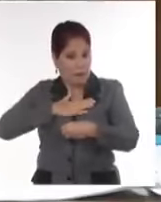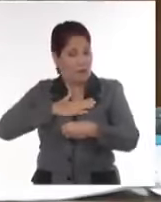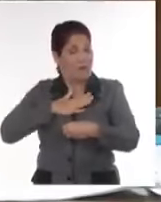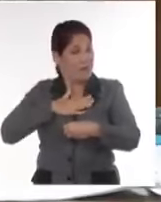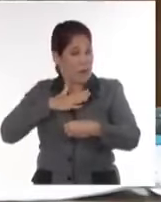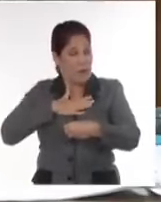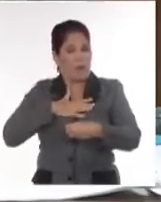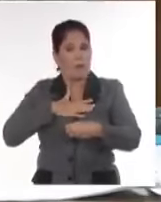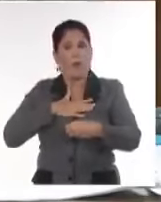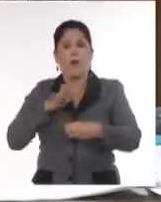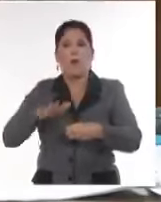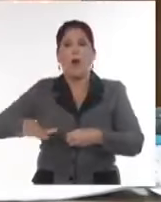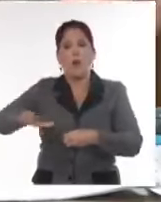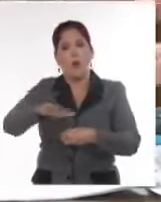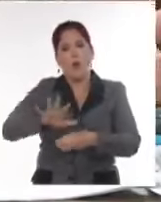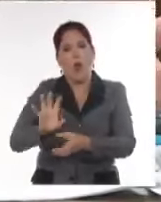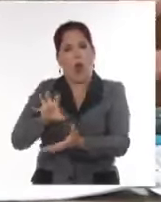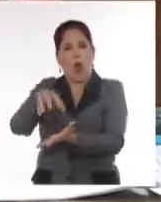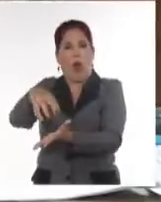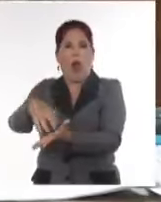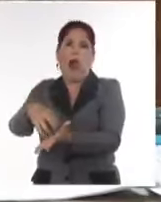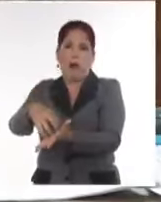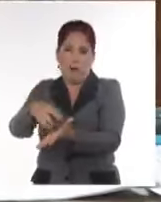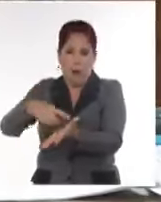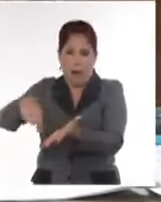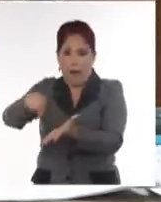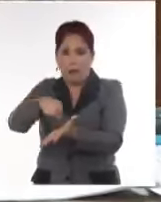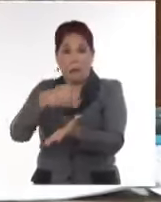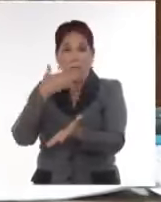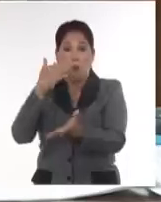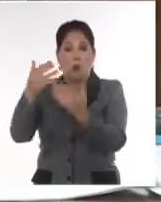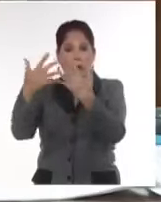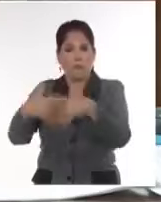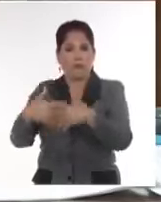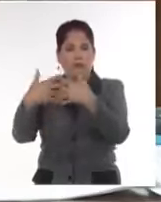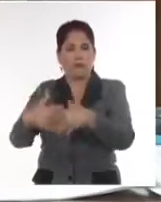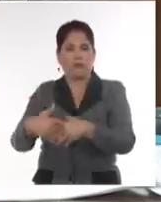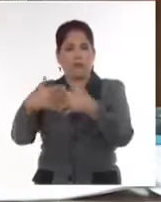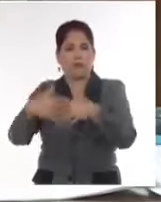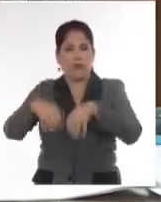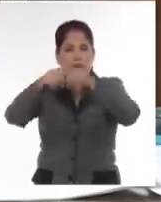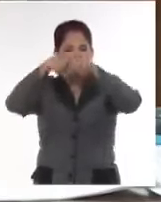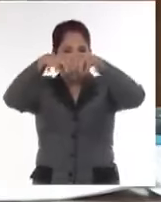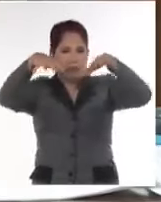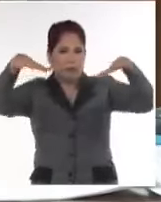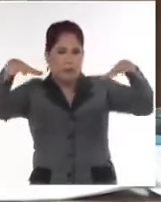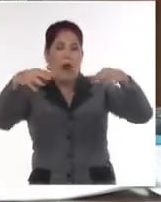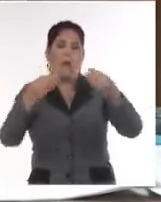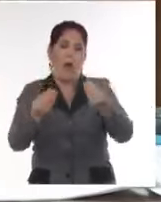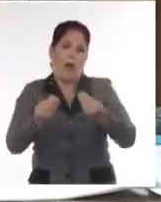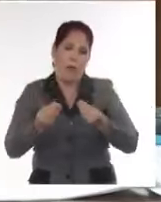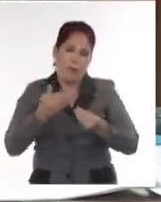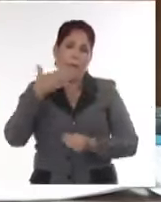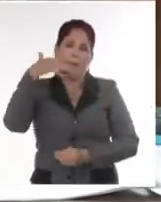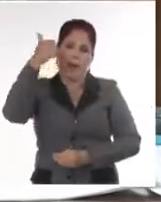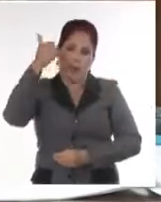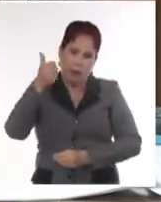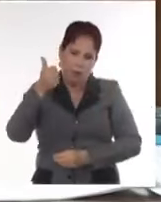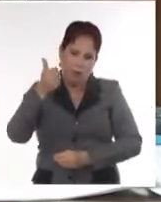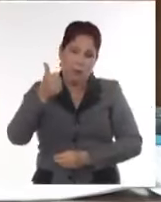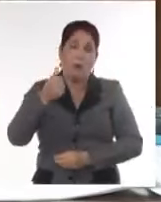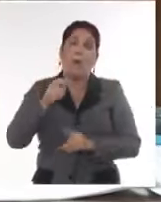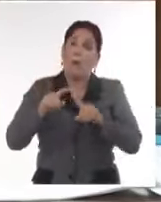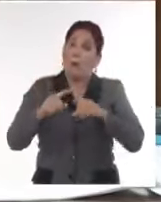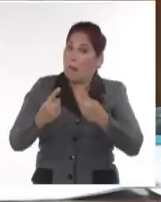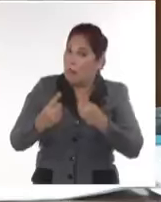Y en la zona geográfica en que está Guiteras, que es muy bueno para el sistema electroenergético, va a traer beneficio. Pero sigue